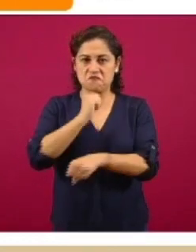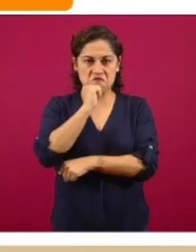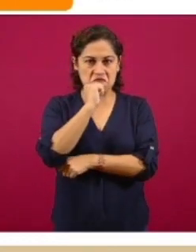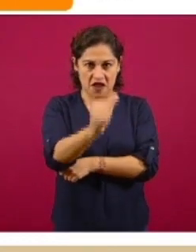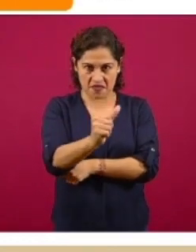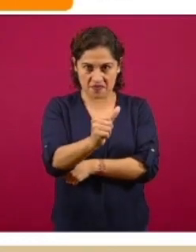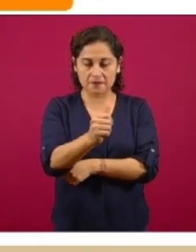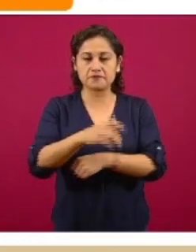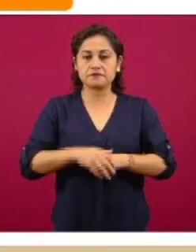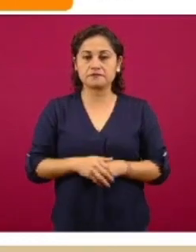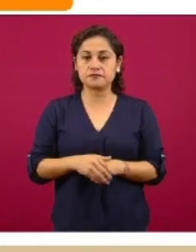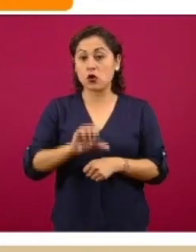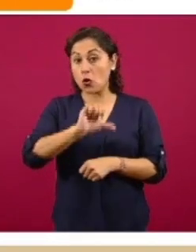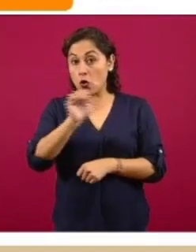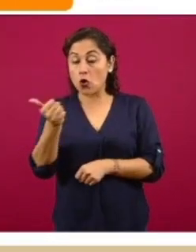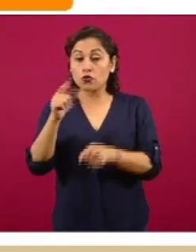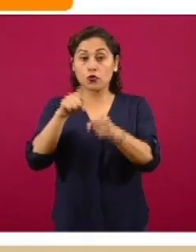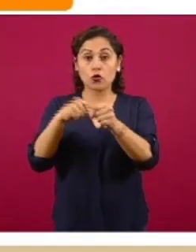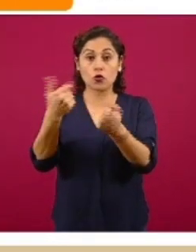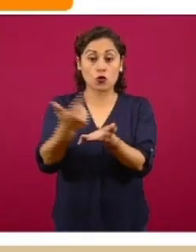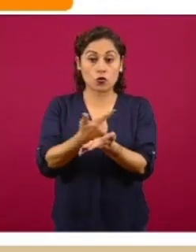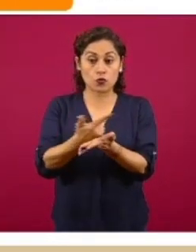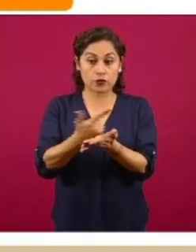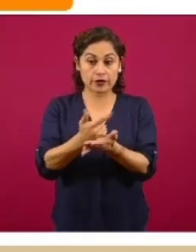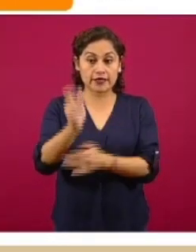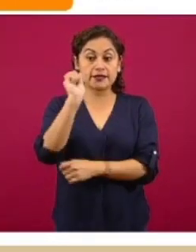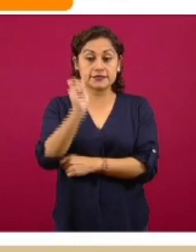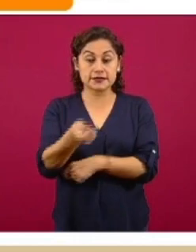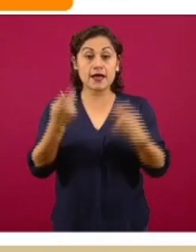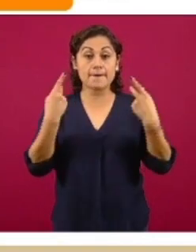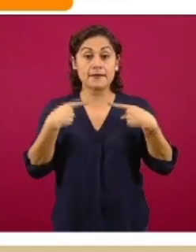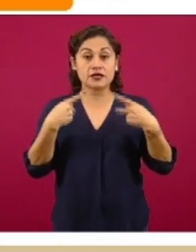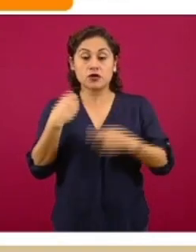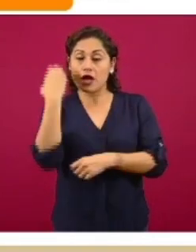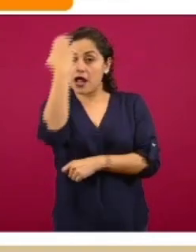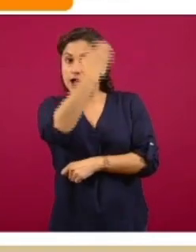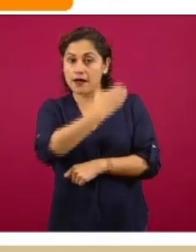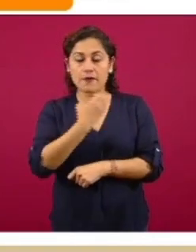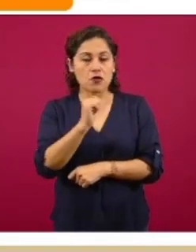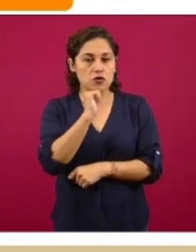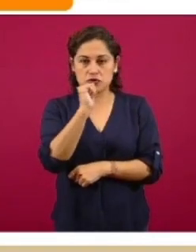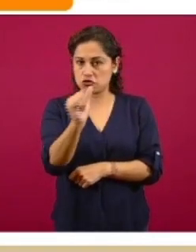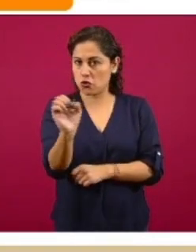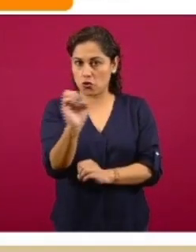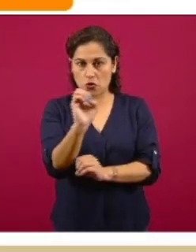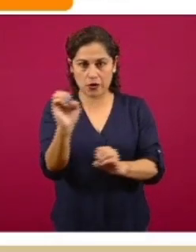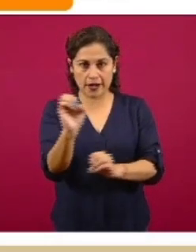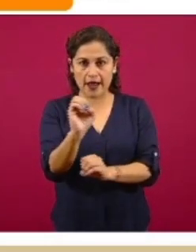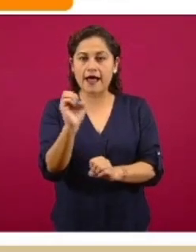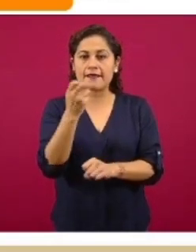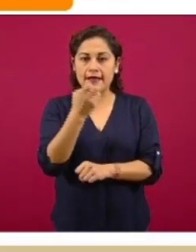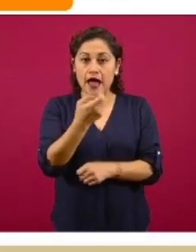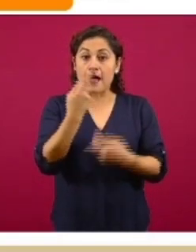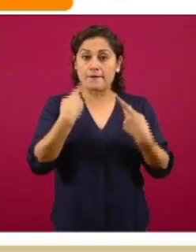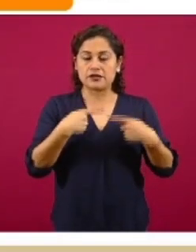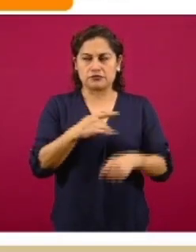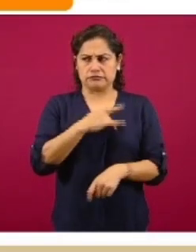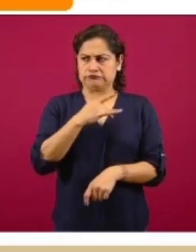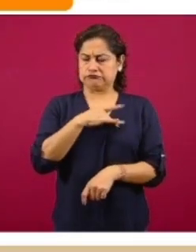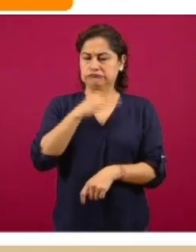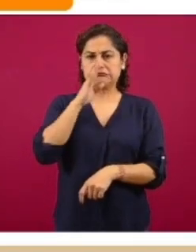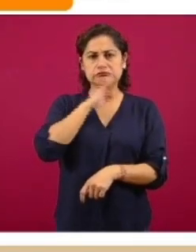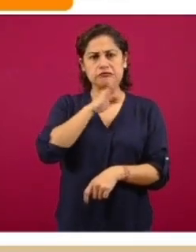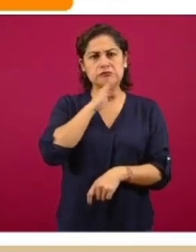gris son aquellos que no se les tomaron muestras. Son todas las personas que sí tuvieron síntomas,